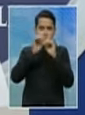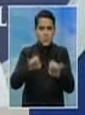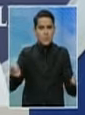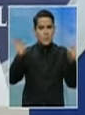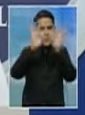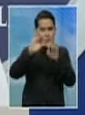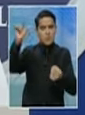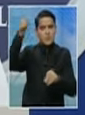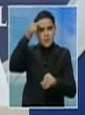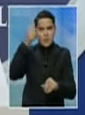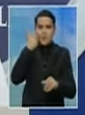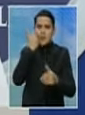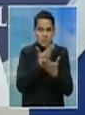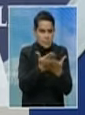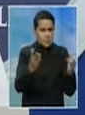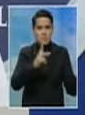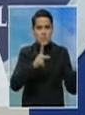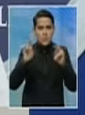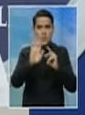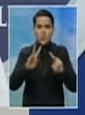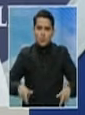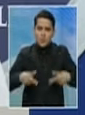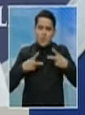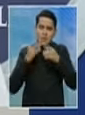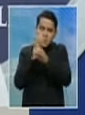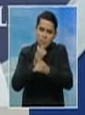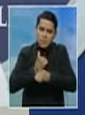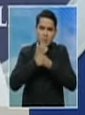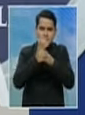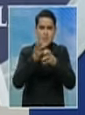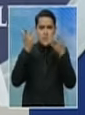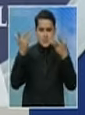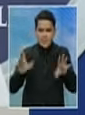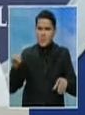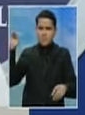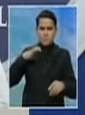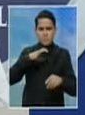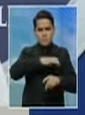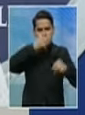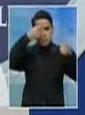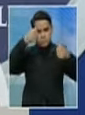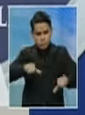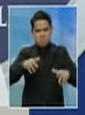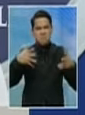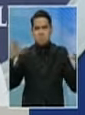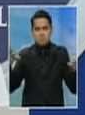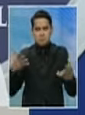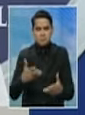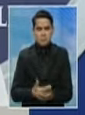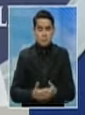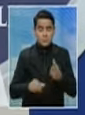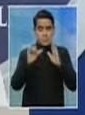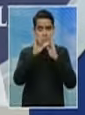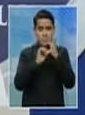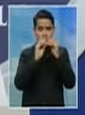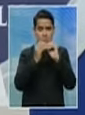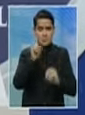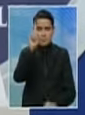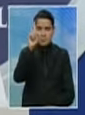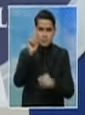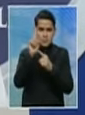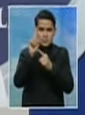es salvaguardar la vida de su población, en Consejo de Ministros se acordó lo siguiente. Artículo 1.